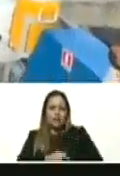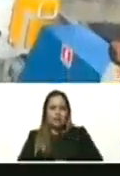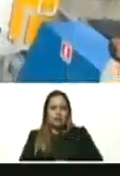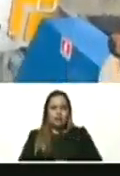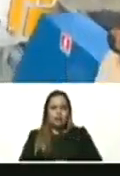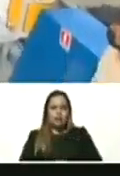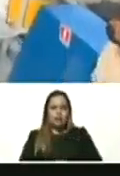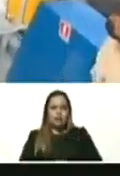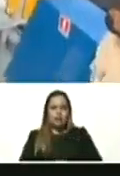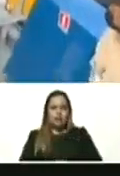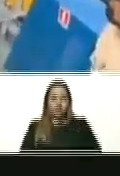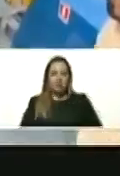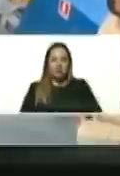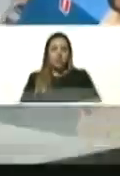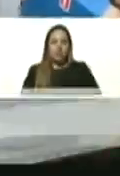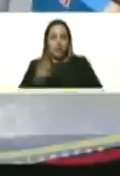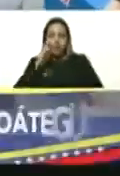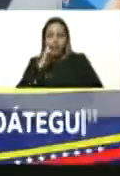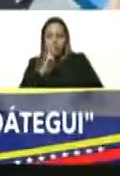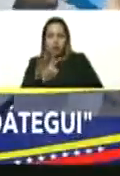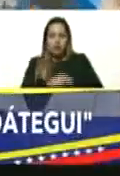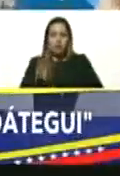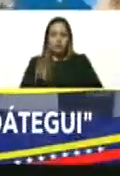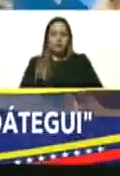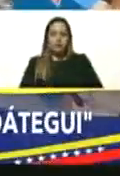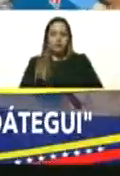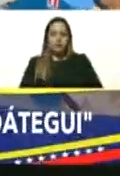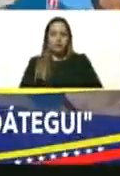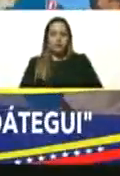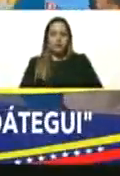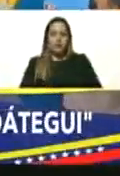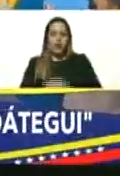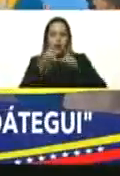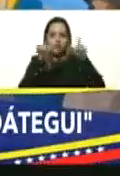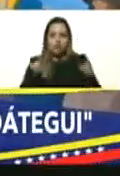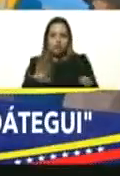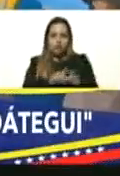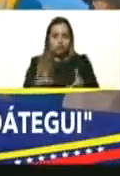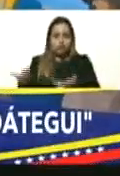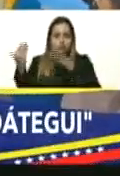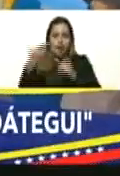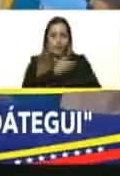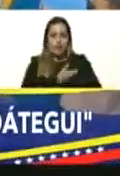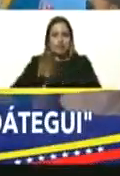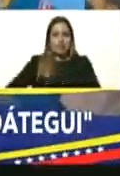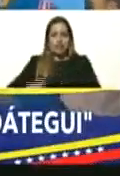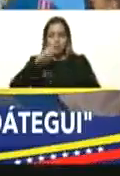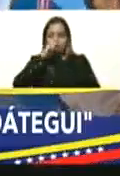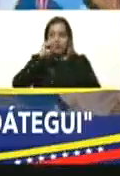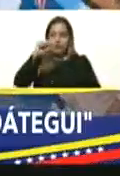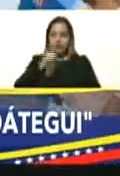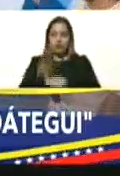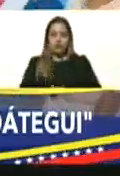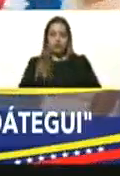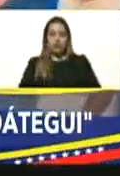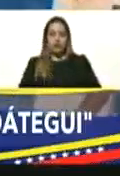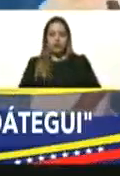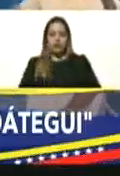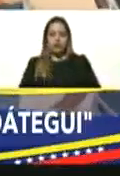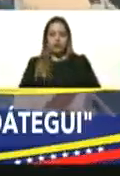clínico. Vemos en las imágenes en este momento al presidente de la República Bolivariana de Venezuela, Nicolás Maduro